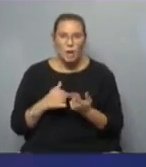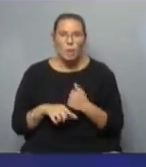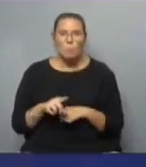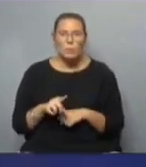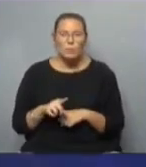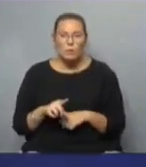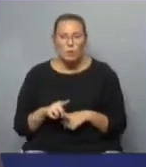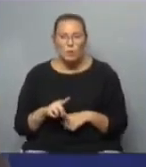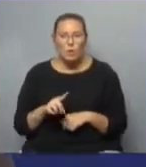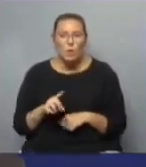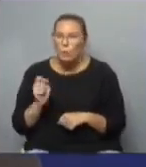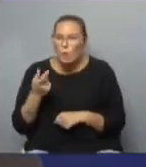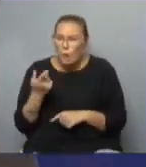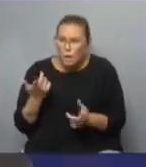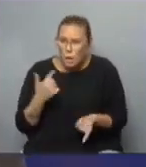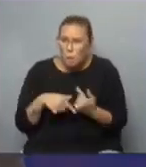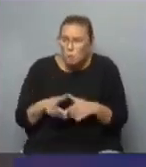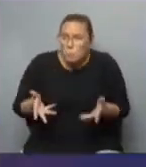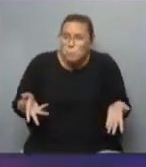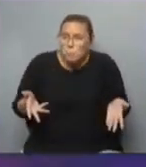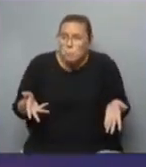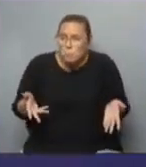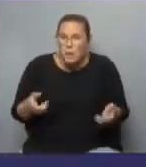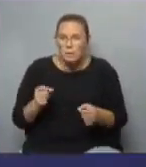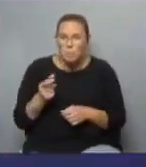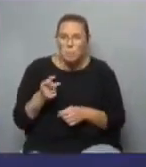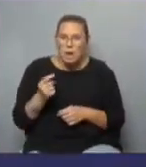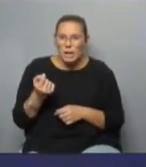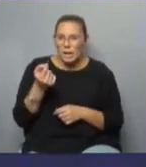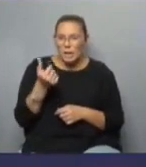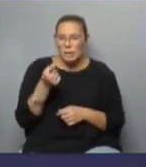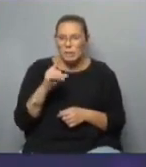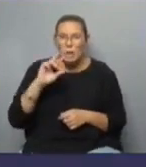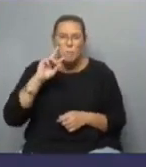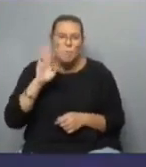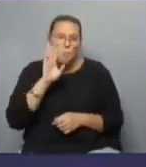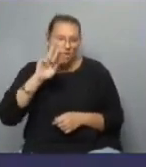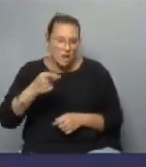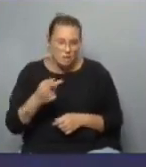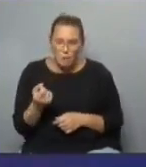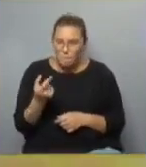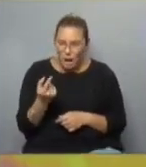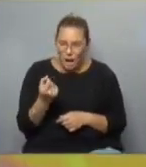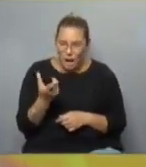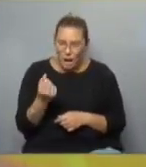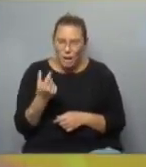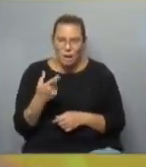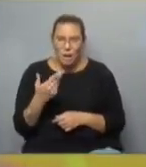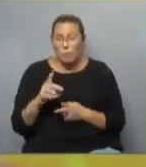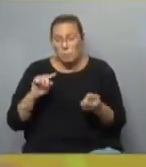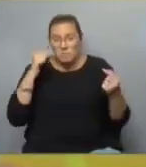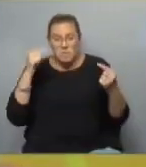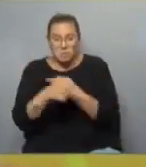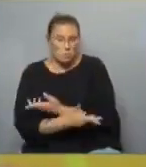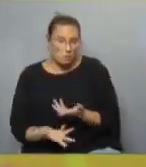algo, como que fuera malo. Perversa, claro. Esa es perversa. Está en la línea de las madrastas o de las cuando. Aunque sea todo lo